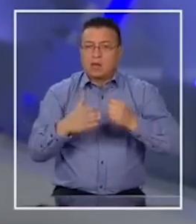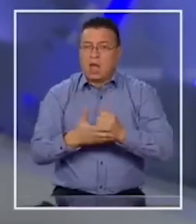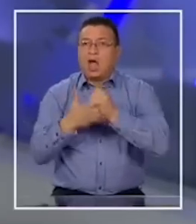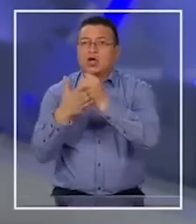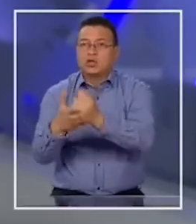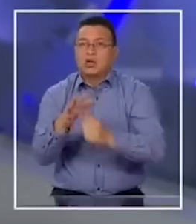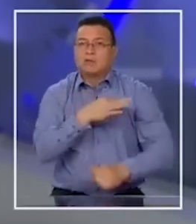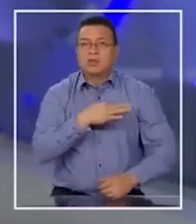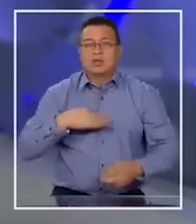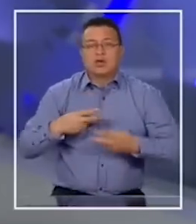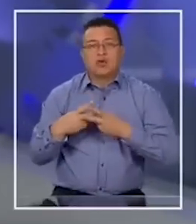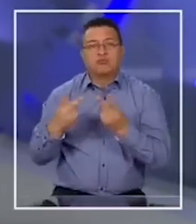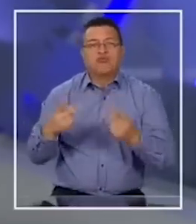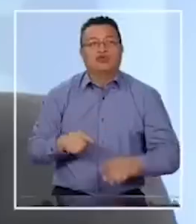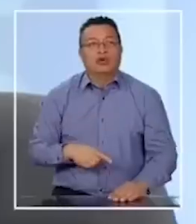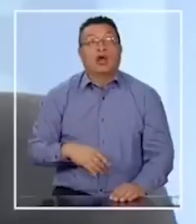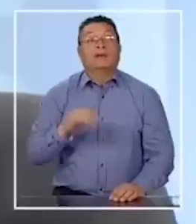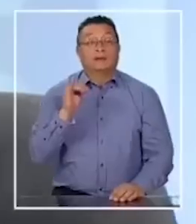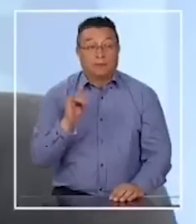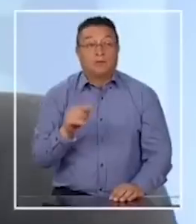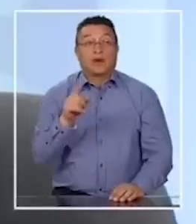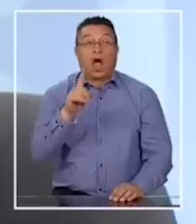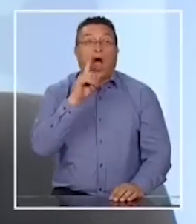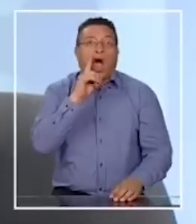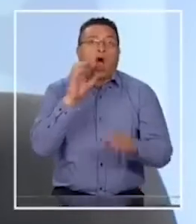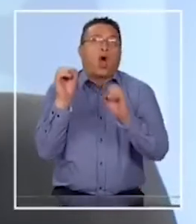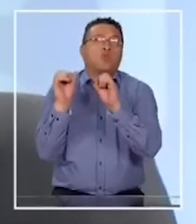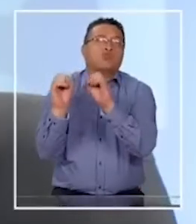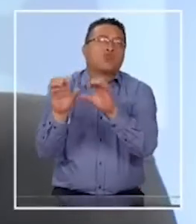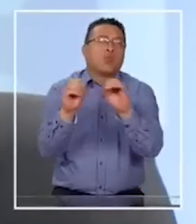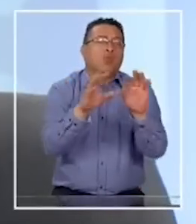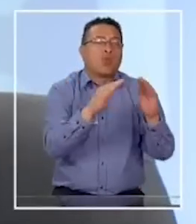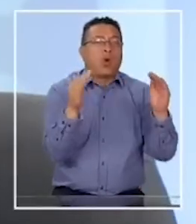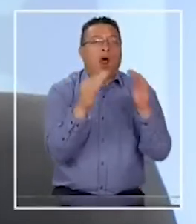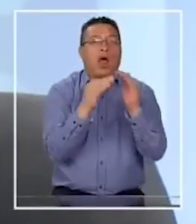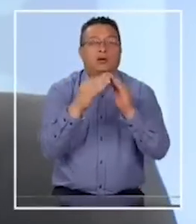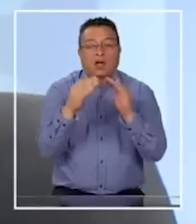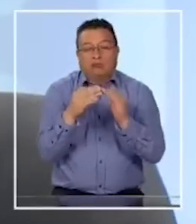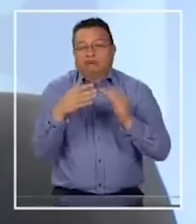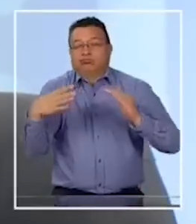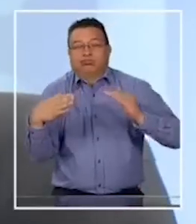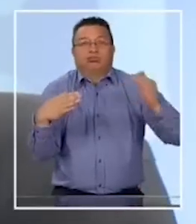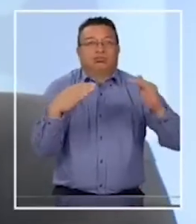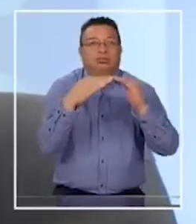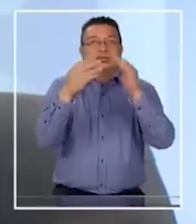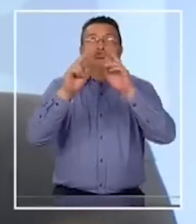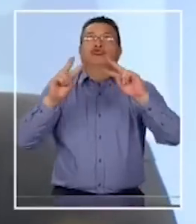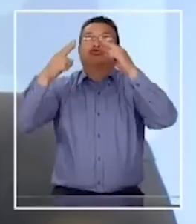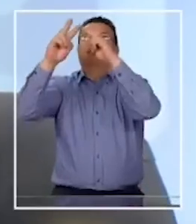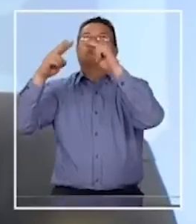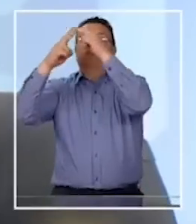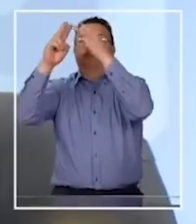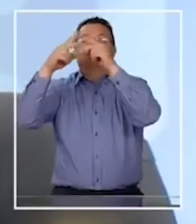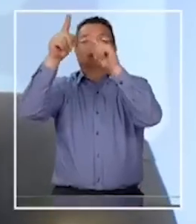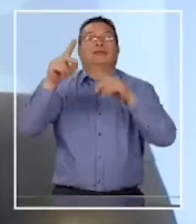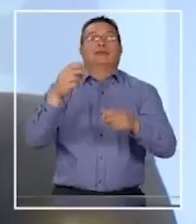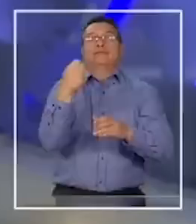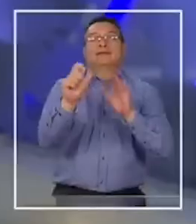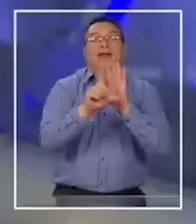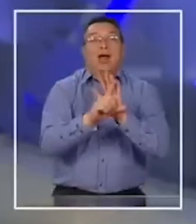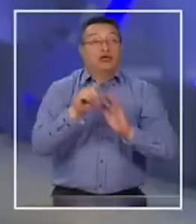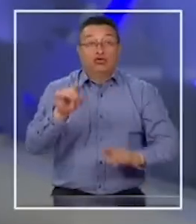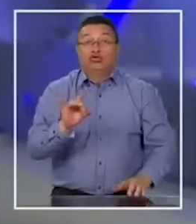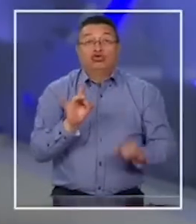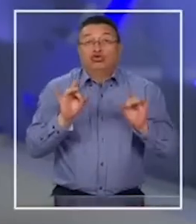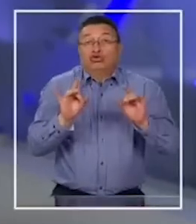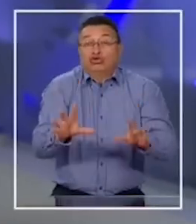al ministerio público que hay muchas digamos loca y muchas casas que tienen ampliaciones ilegales en Santiago y en todo nuestro país es la